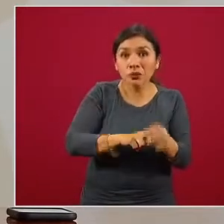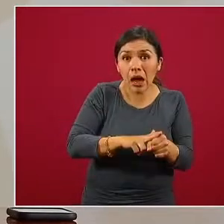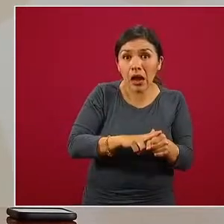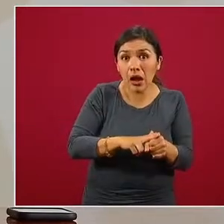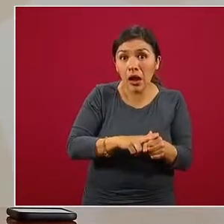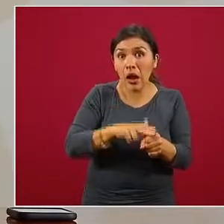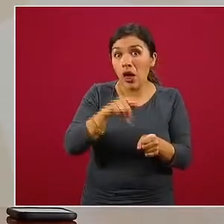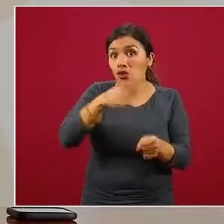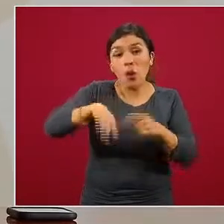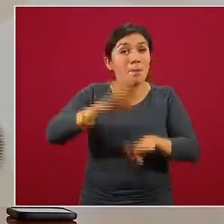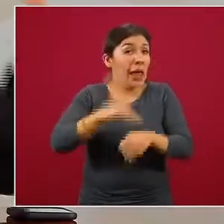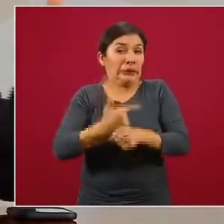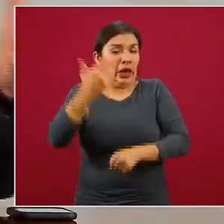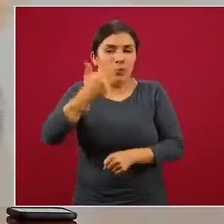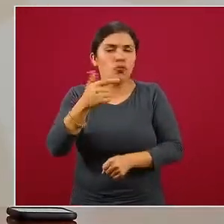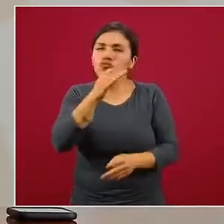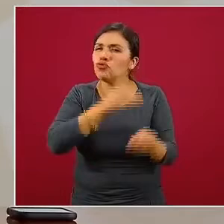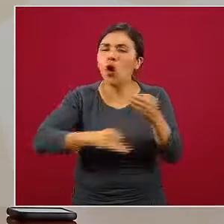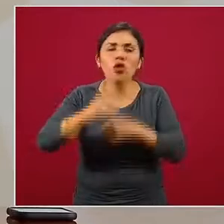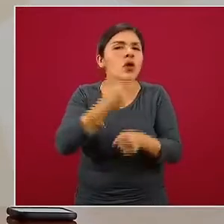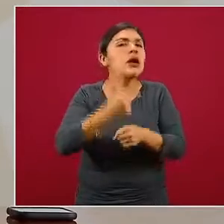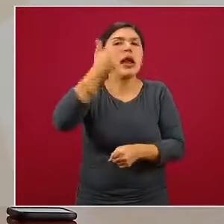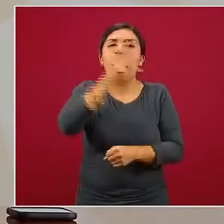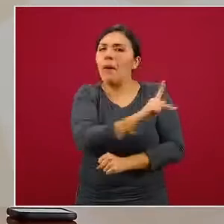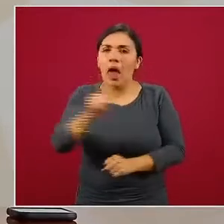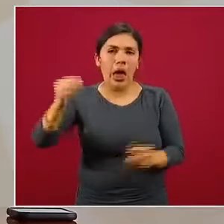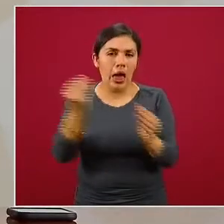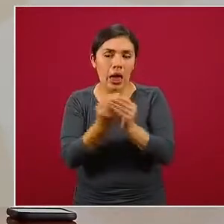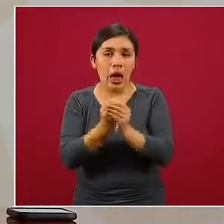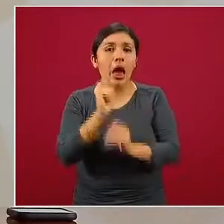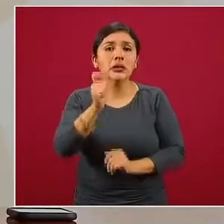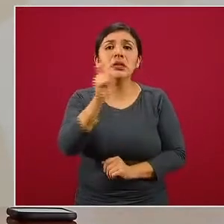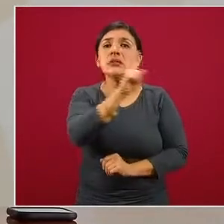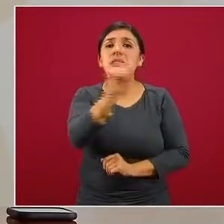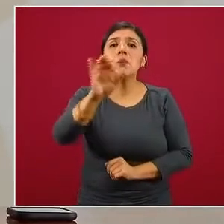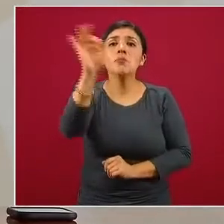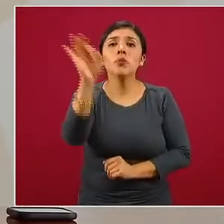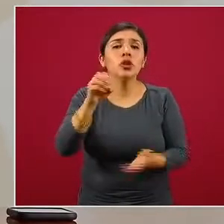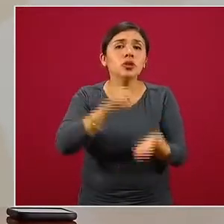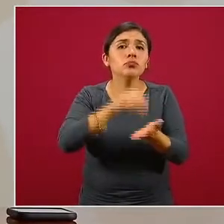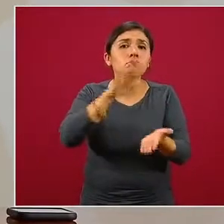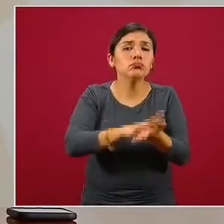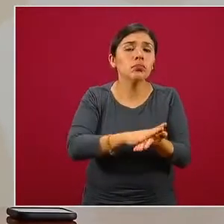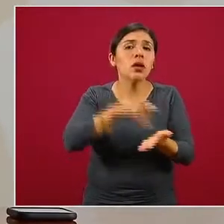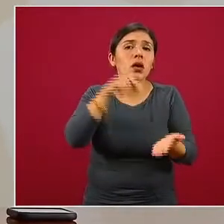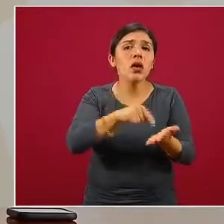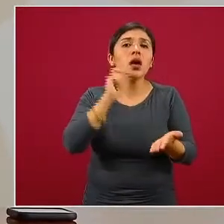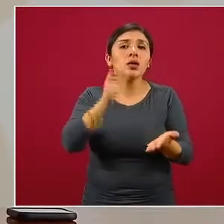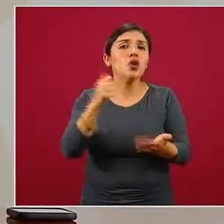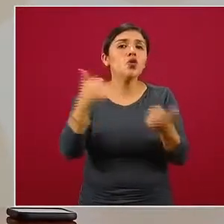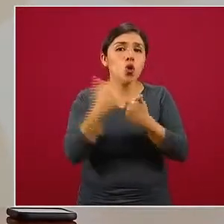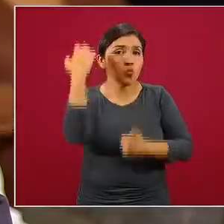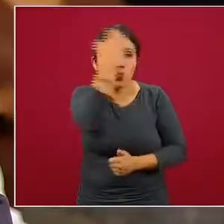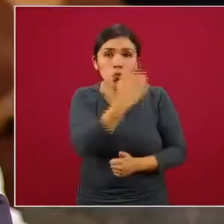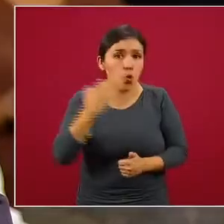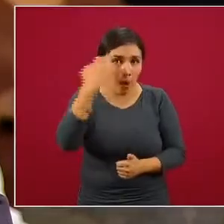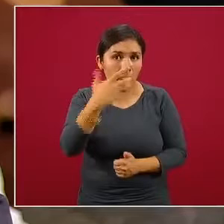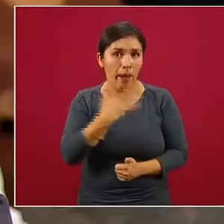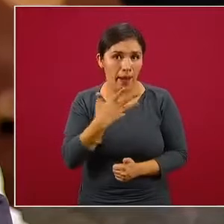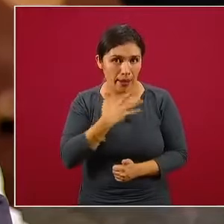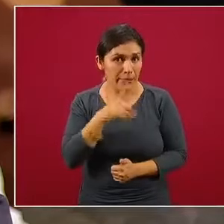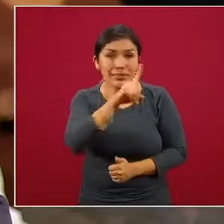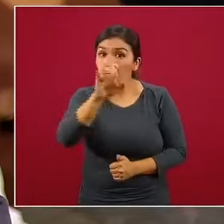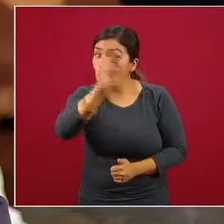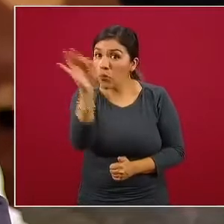necesariamente son los más graves, todo el espectro de gravedad, se registran al 100% y al 100% se le deben hacer pruebas. Al